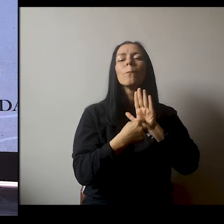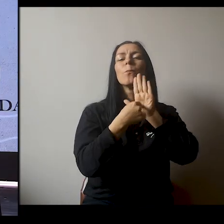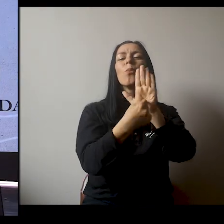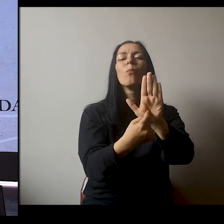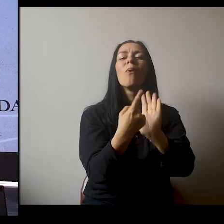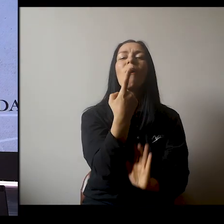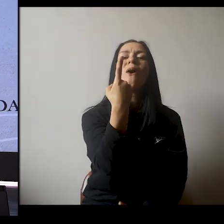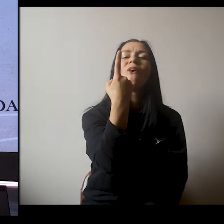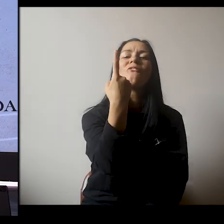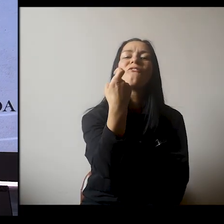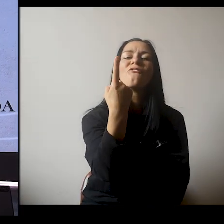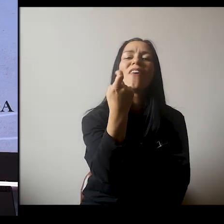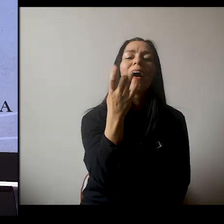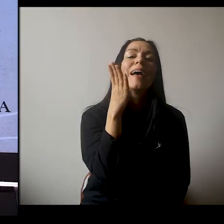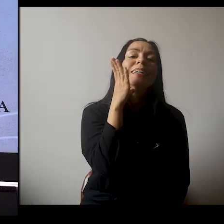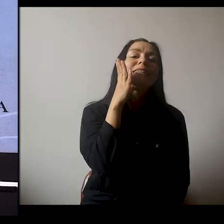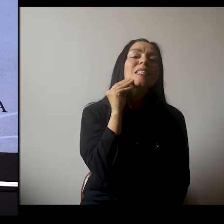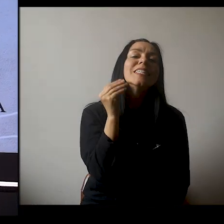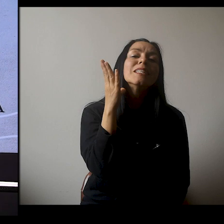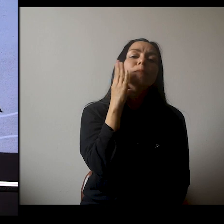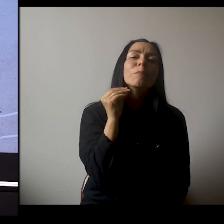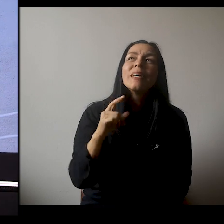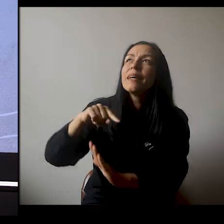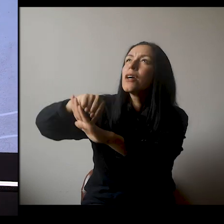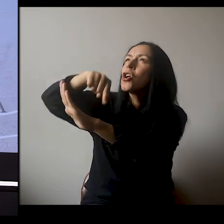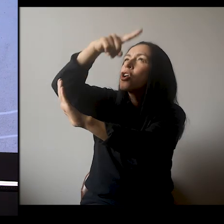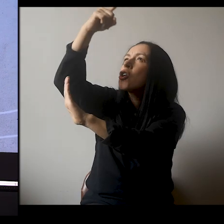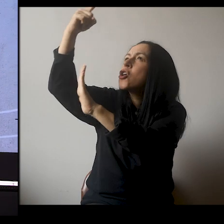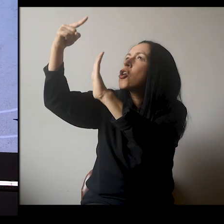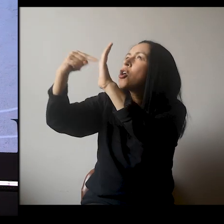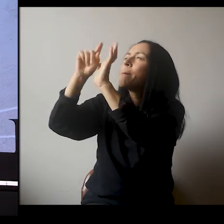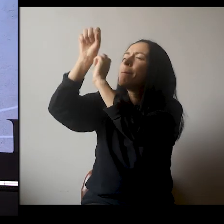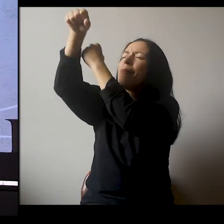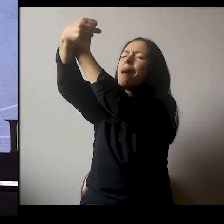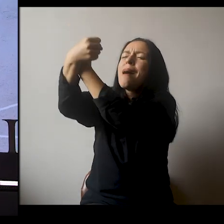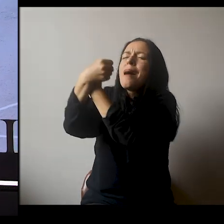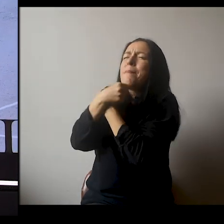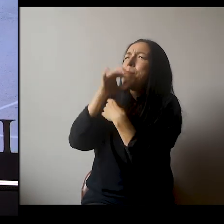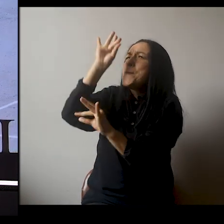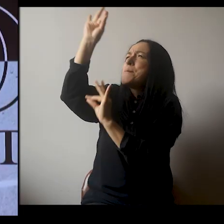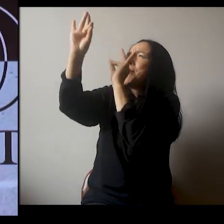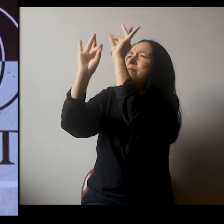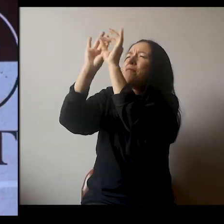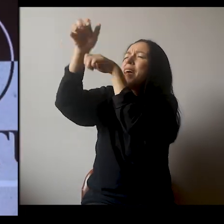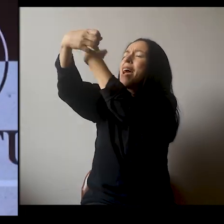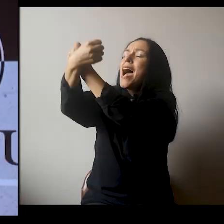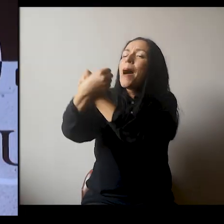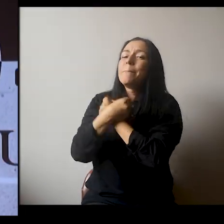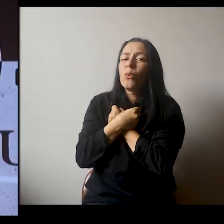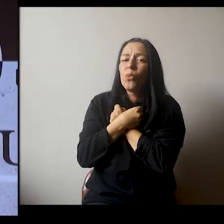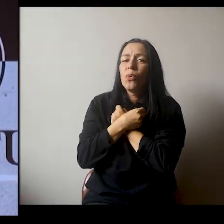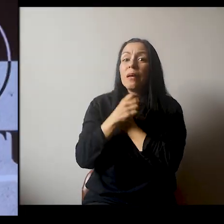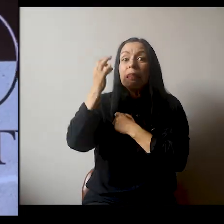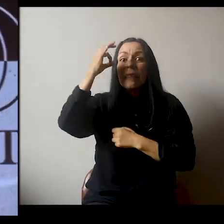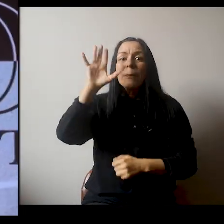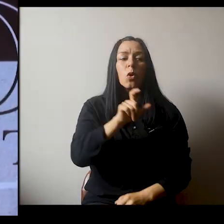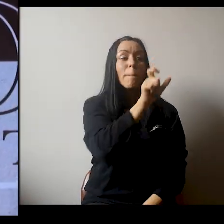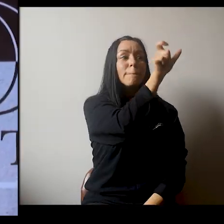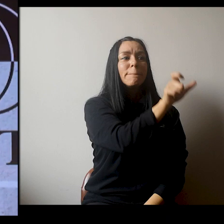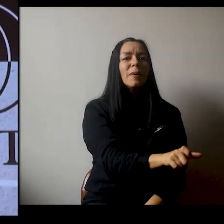Y esto muestra que no hemos experimentado plenamente el perfecto amor de